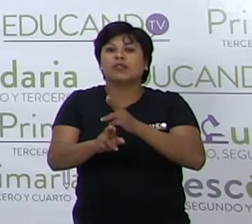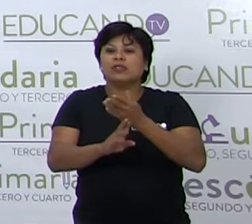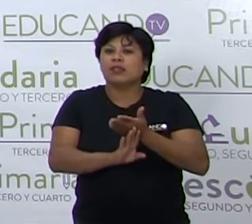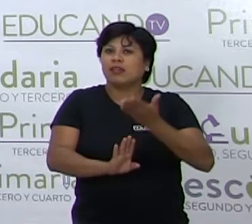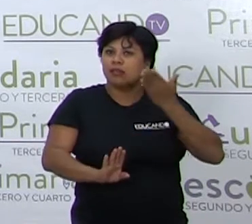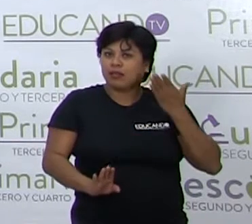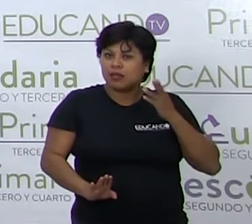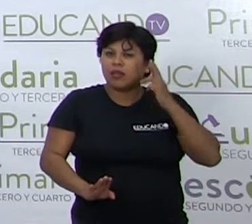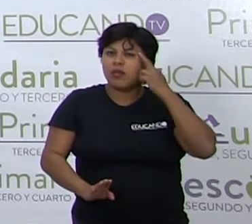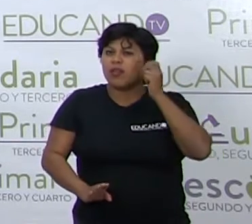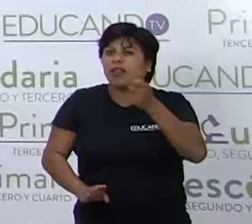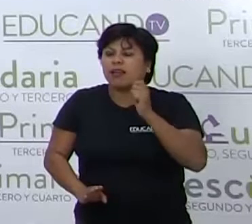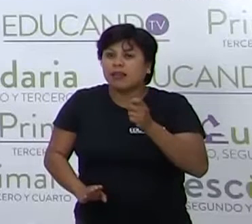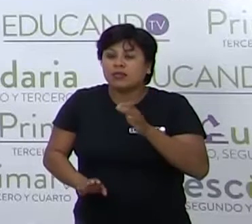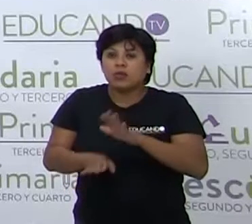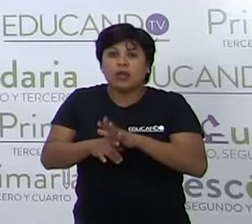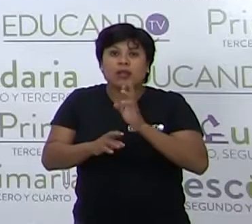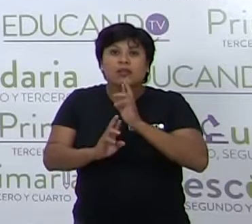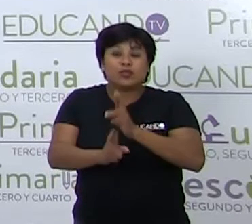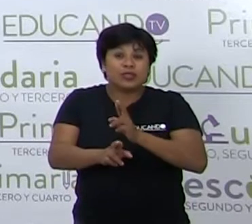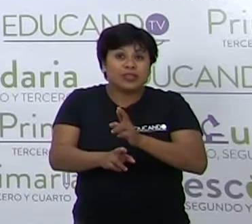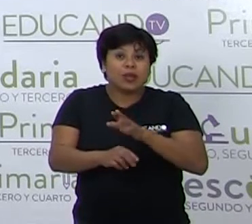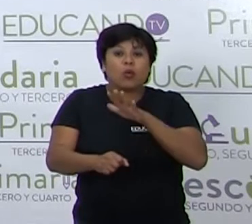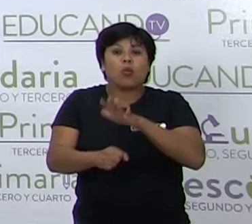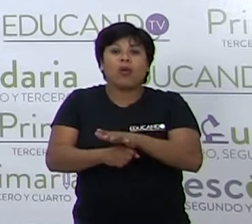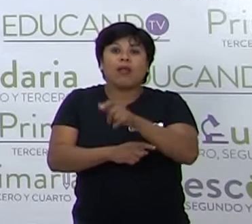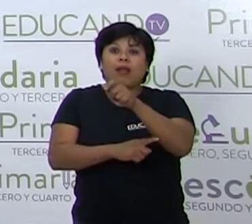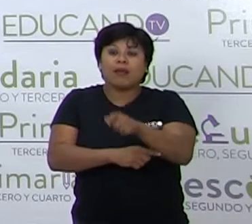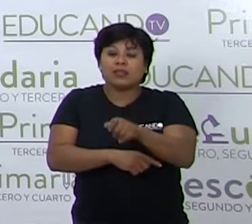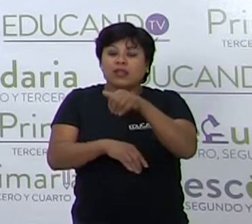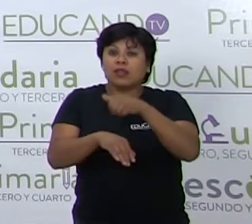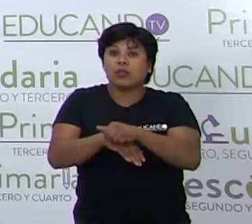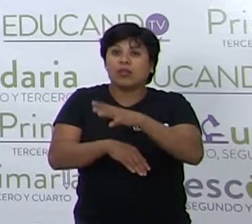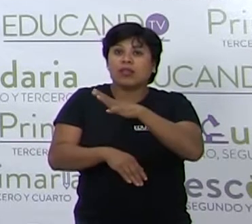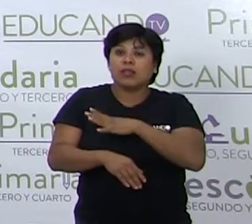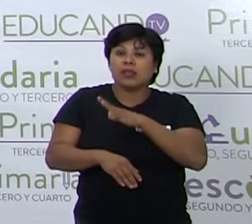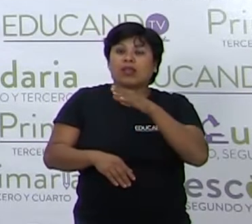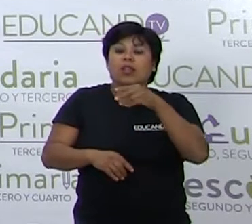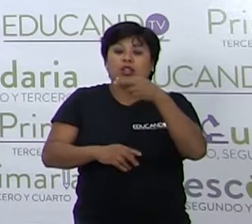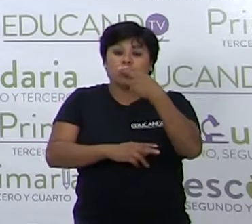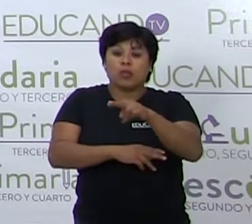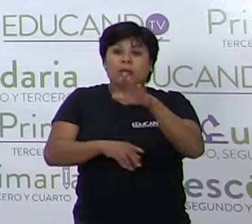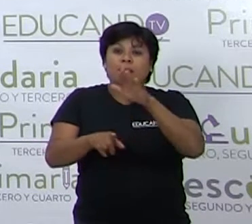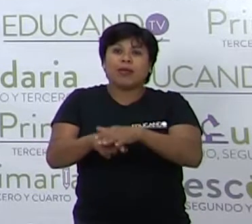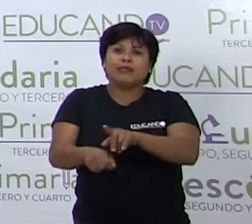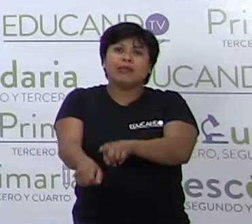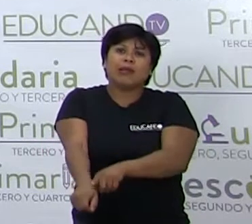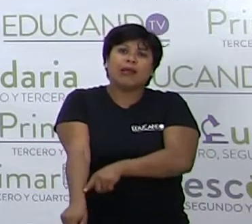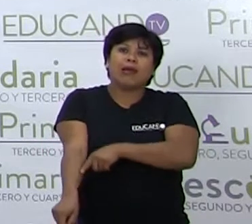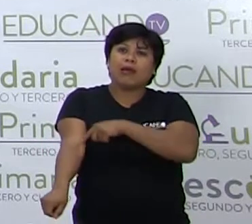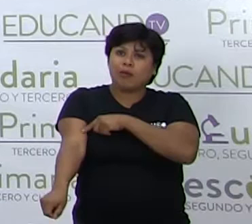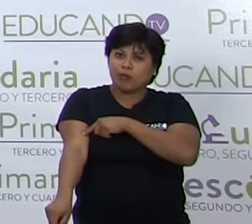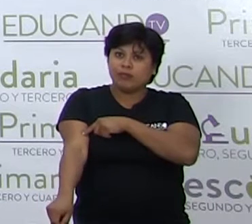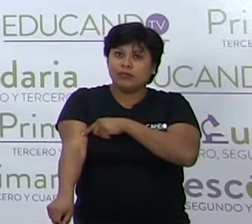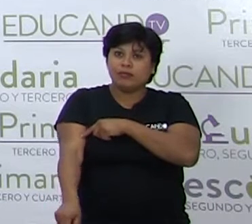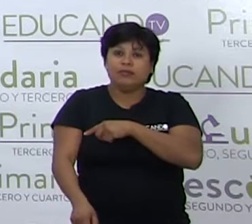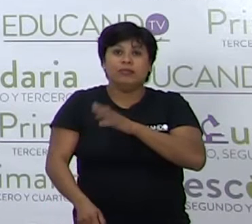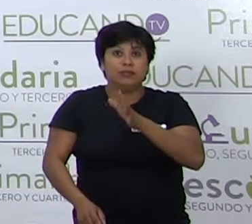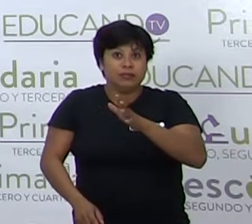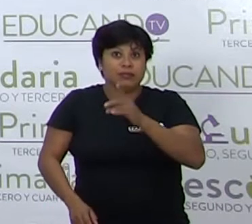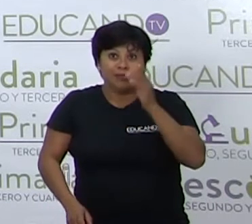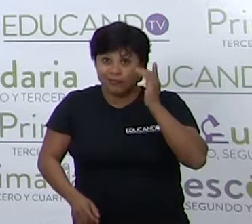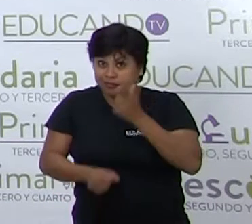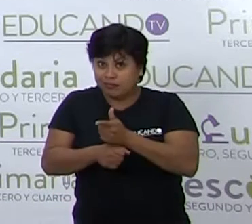anterior. ¿Recuerdas cuál era? ¿Cuál es el número que tiene el nombre más largo menor que 1000? ¿Ya lo